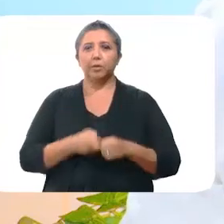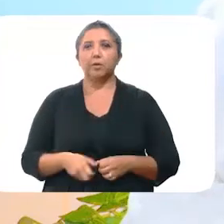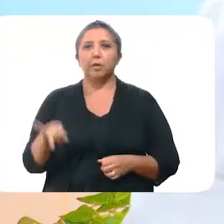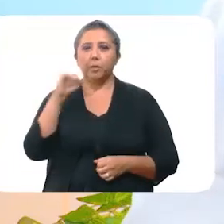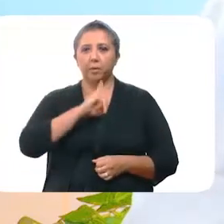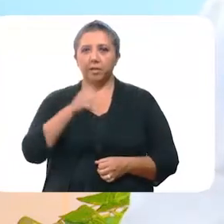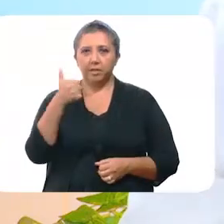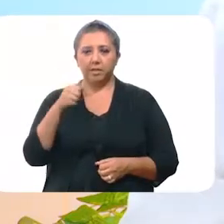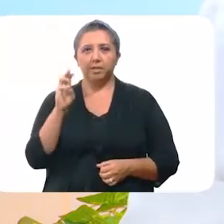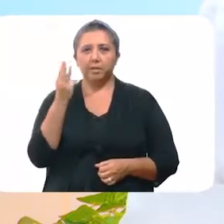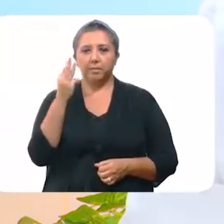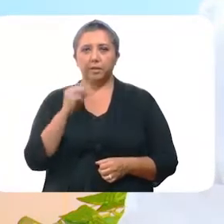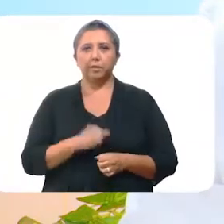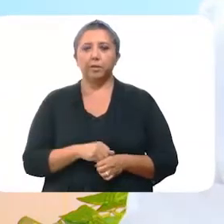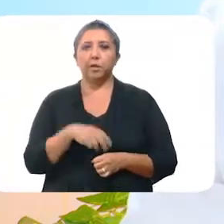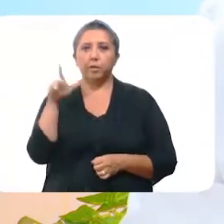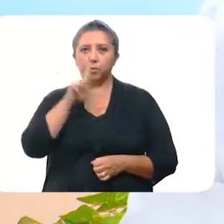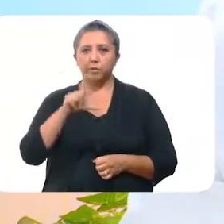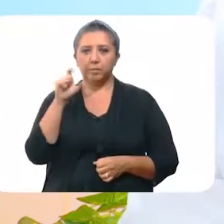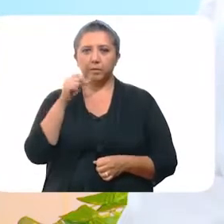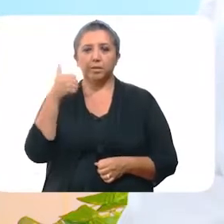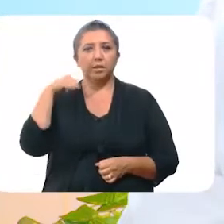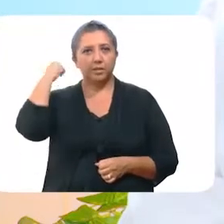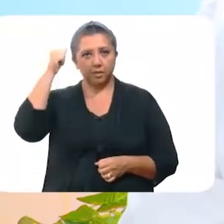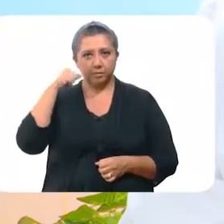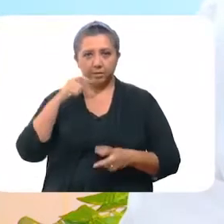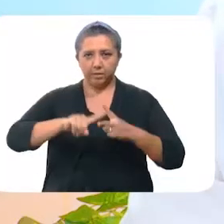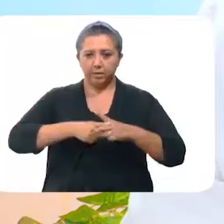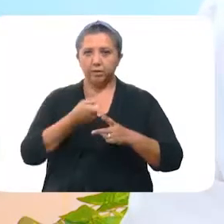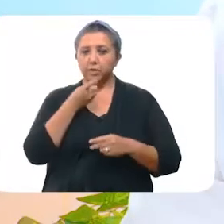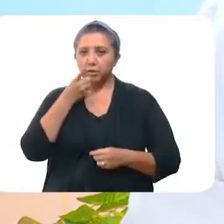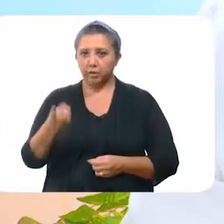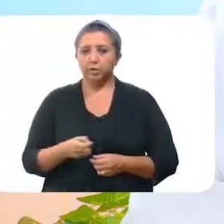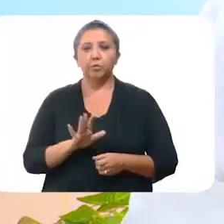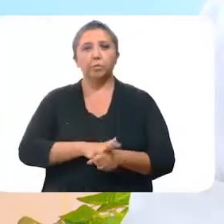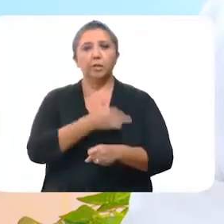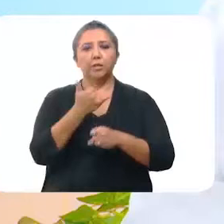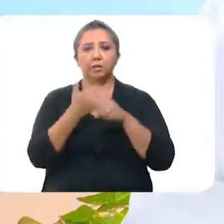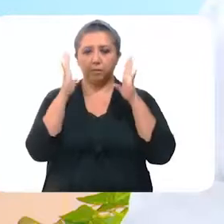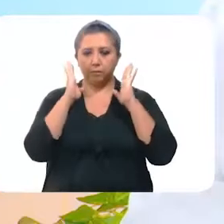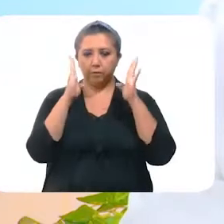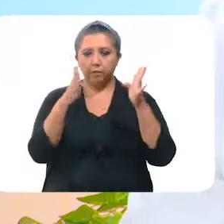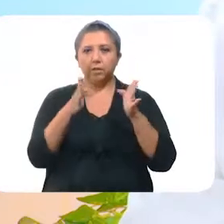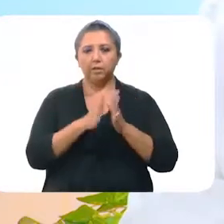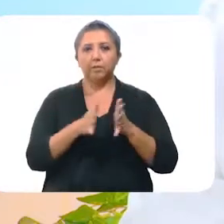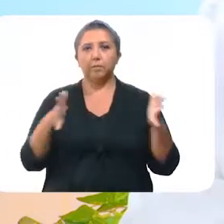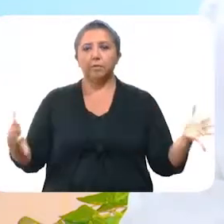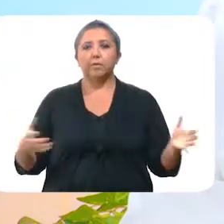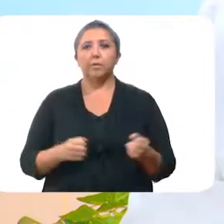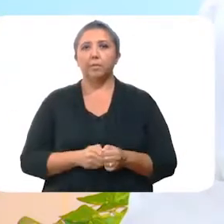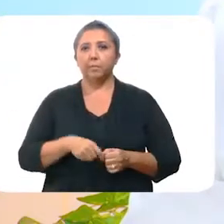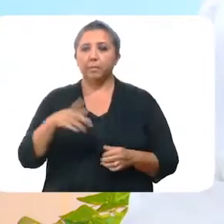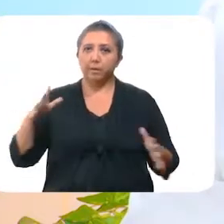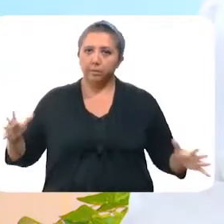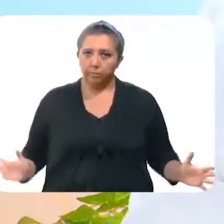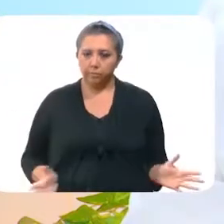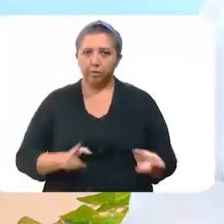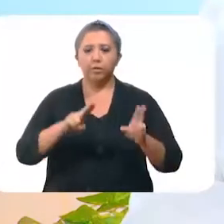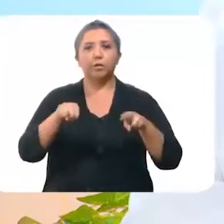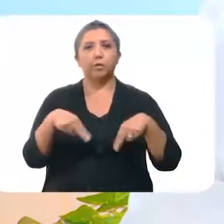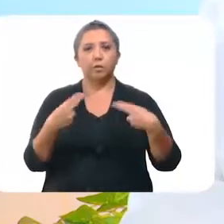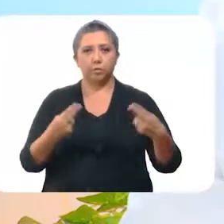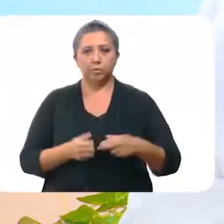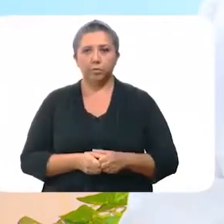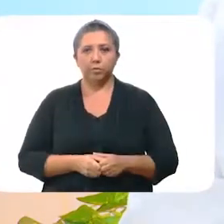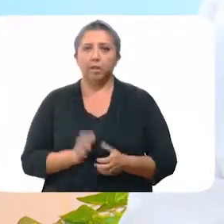de este jueves 6 de mayo. El lunes 26 de abril entraron en vigor acciones que en su mayoría se enfocaron a incrementar los aforos para impulsar a los